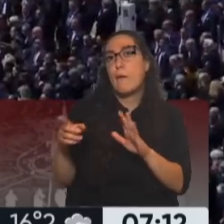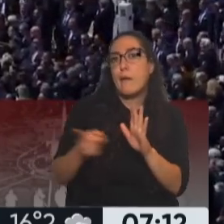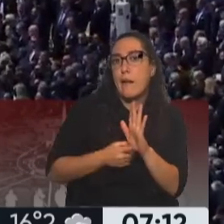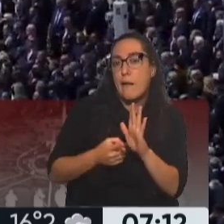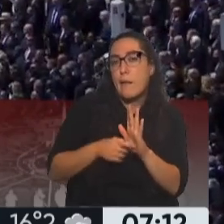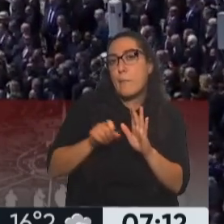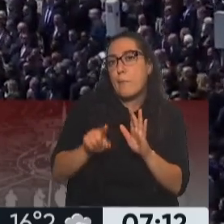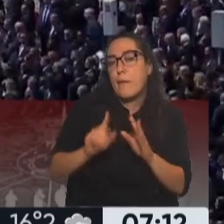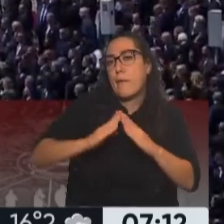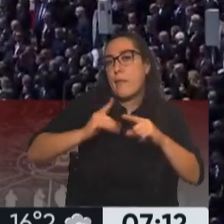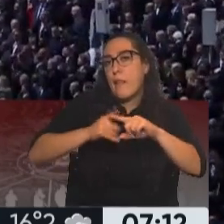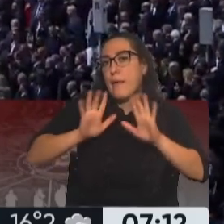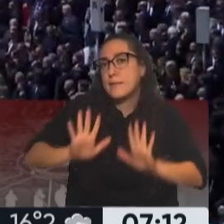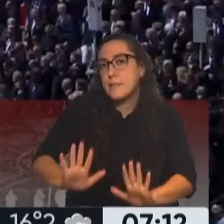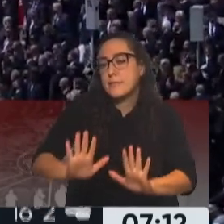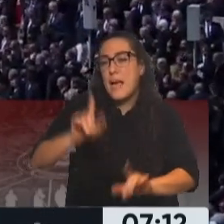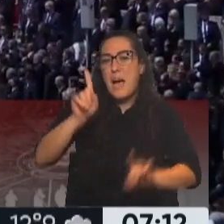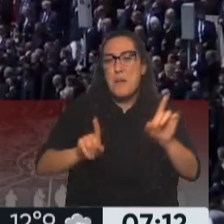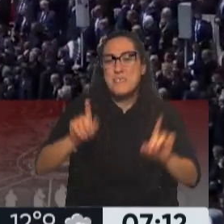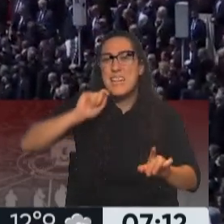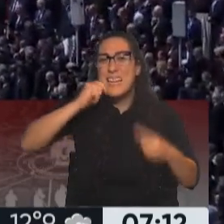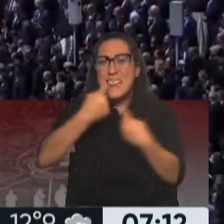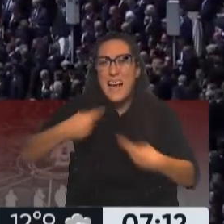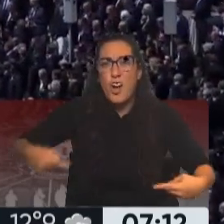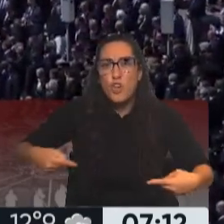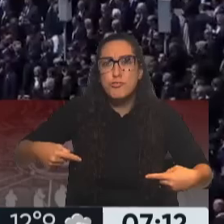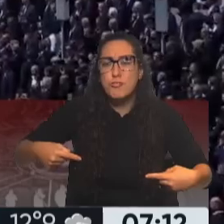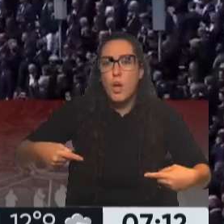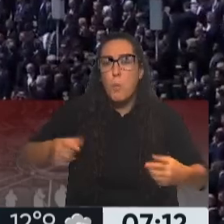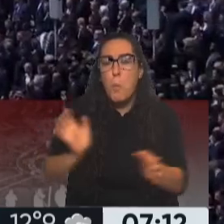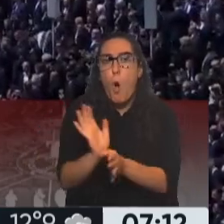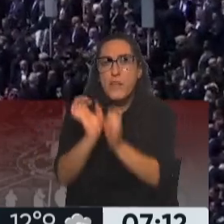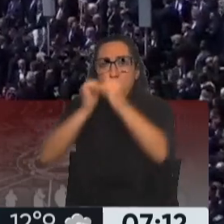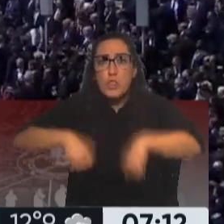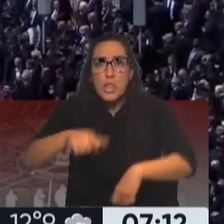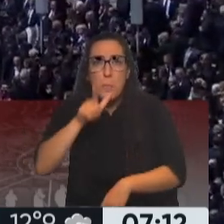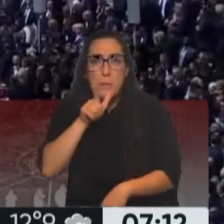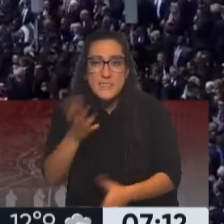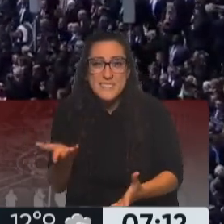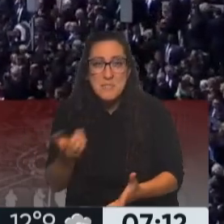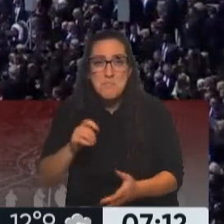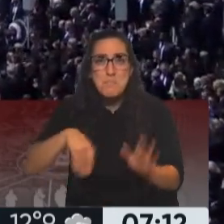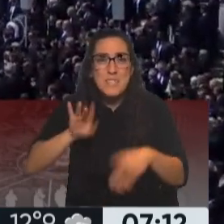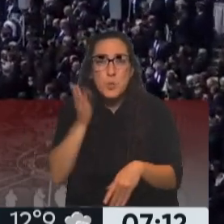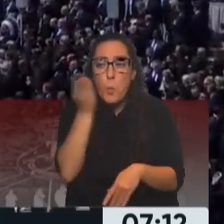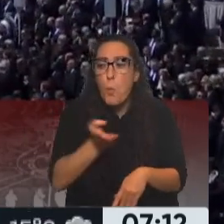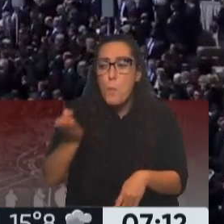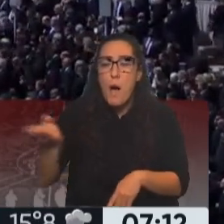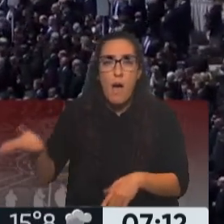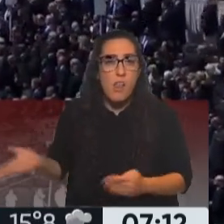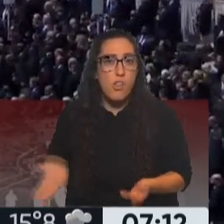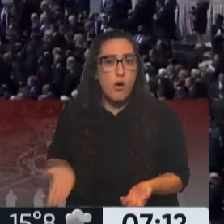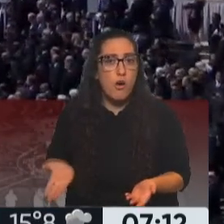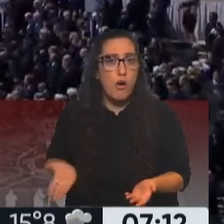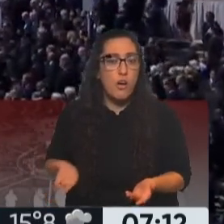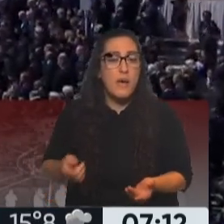Que a veces tapa las cosas lindas y humanas, son las que... Entonces yo creo que